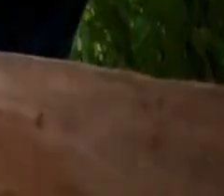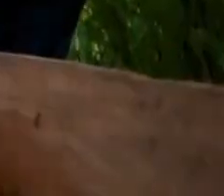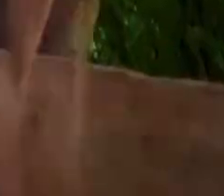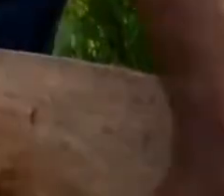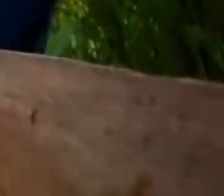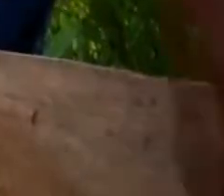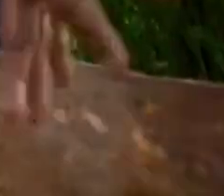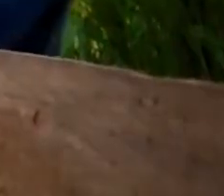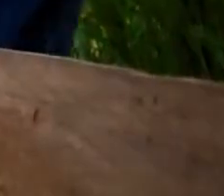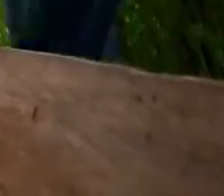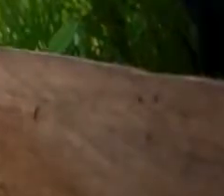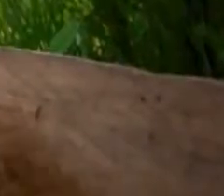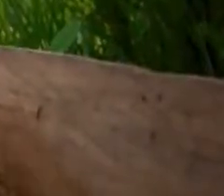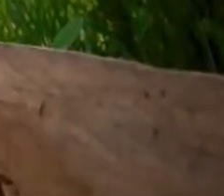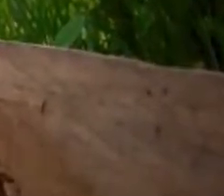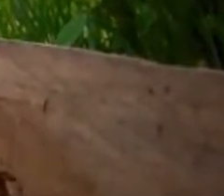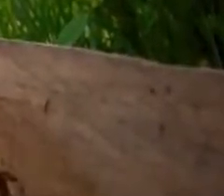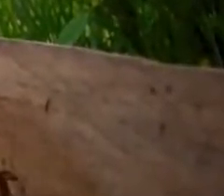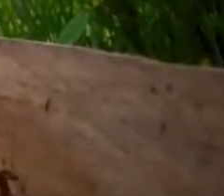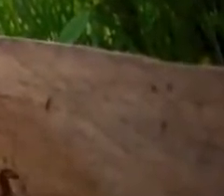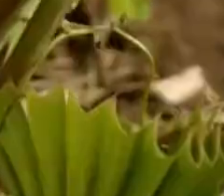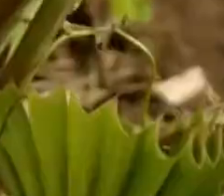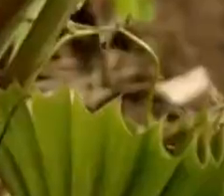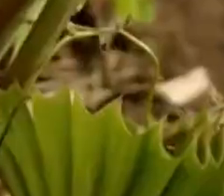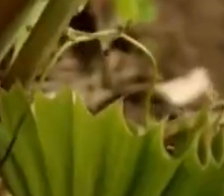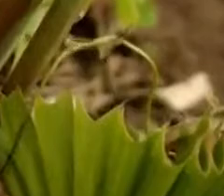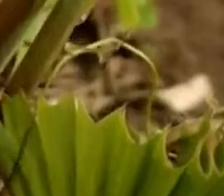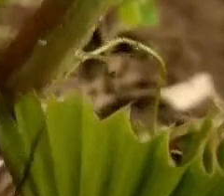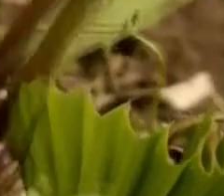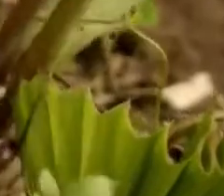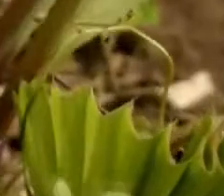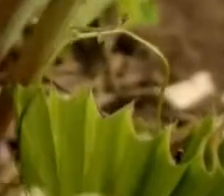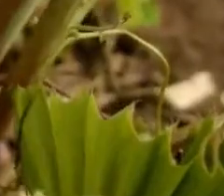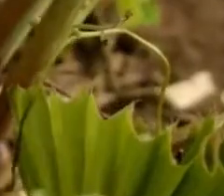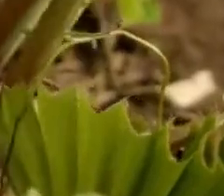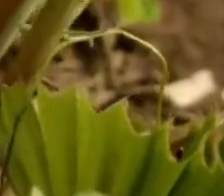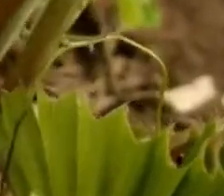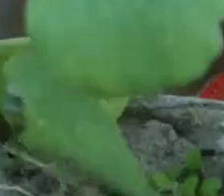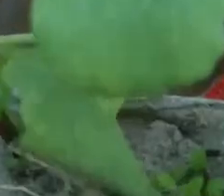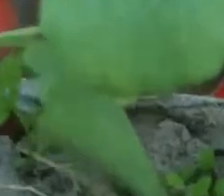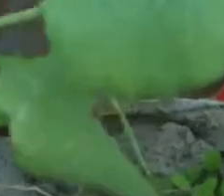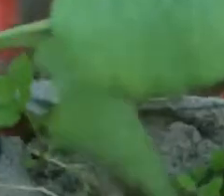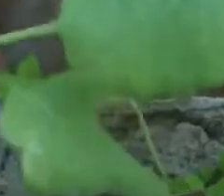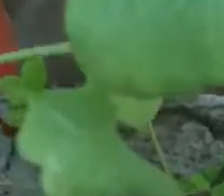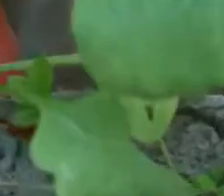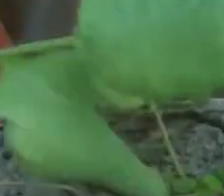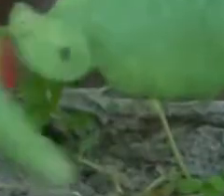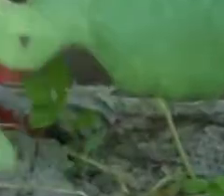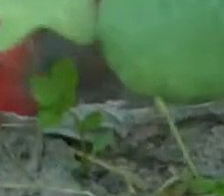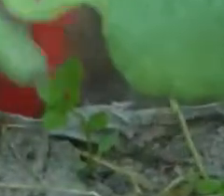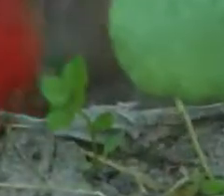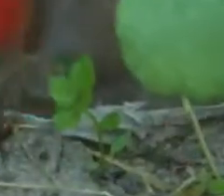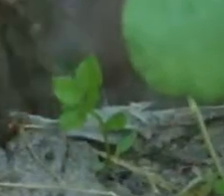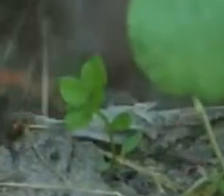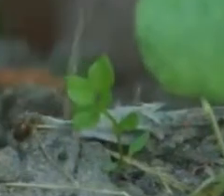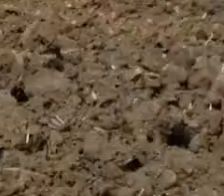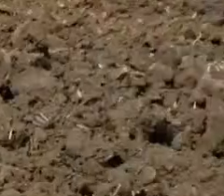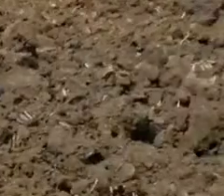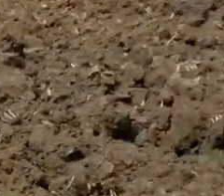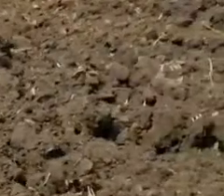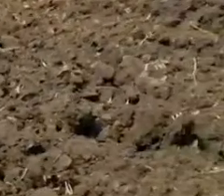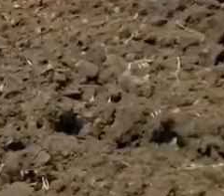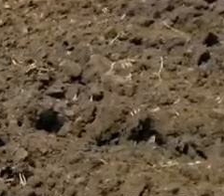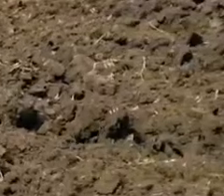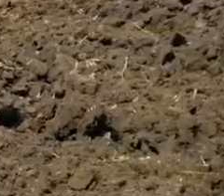personas. Sin embargo, la distribución de la tierra en la región se caracteriza por altos niveles de desigualdad, donde